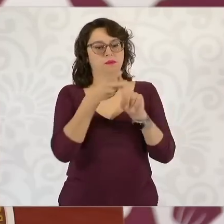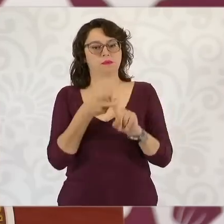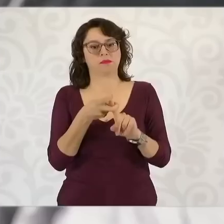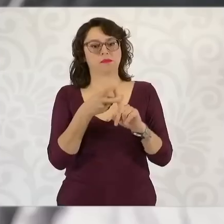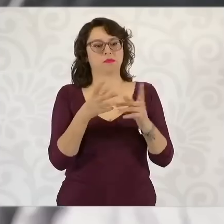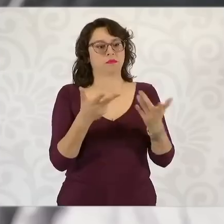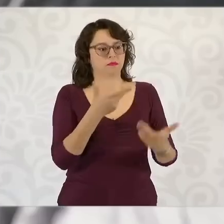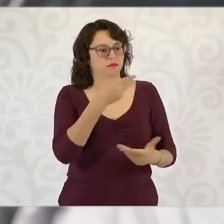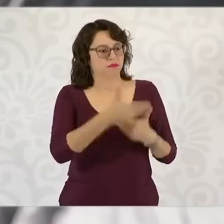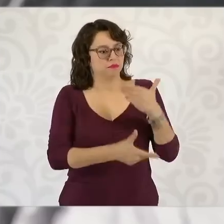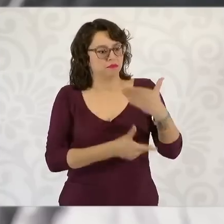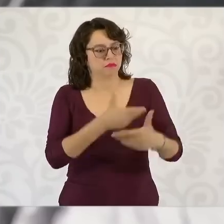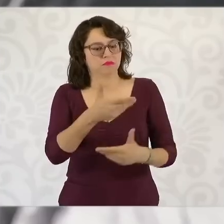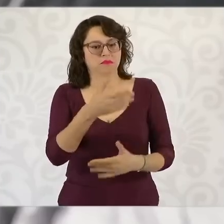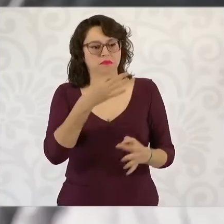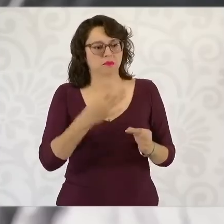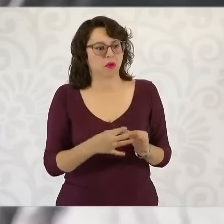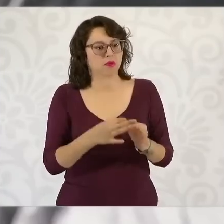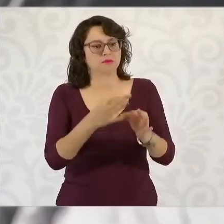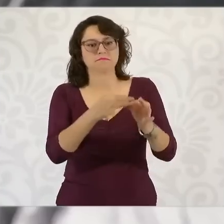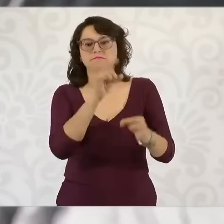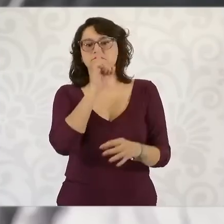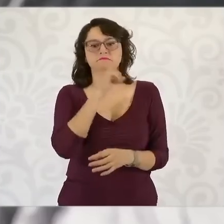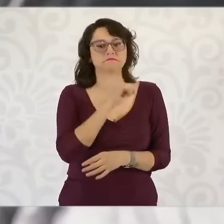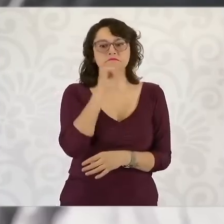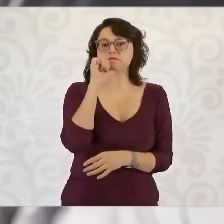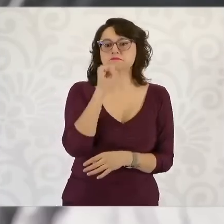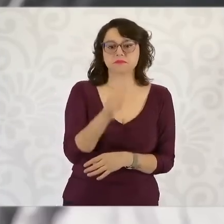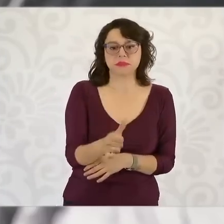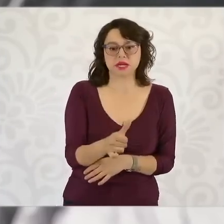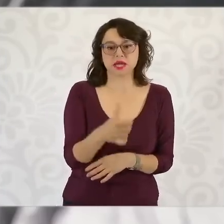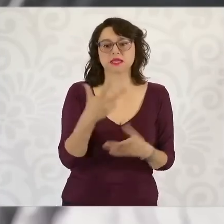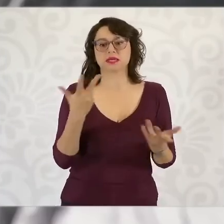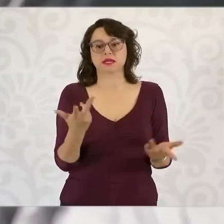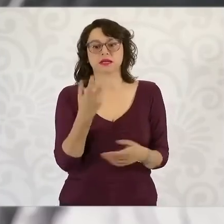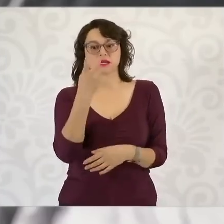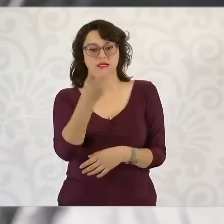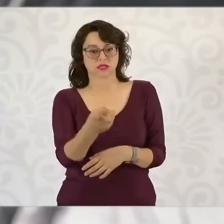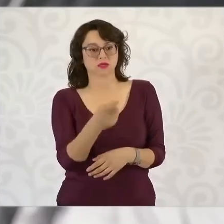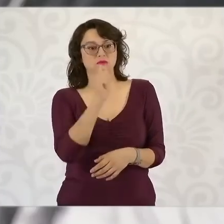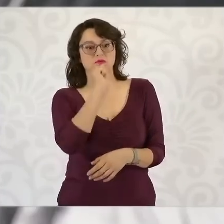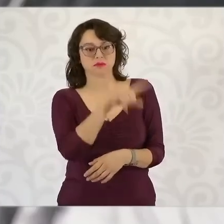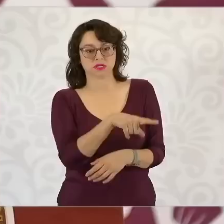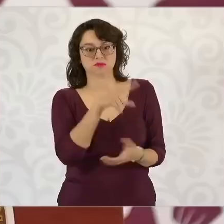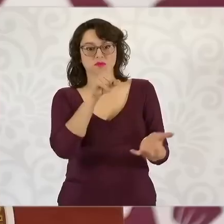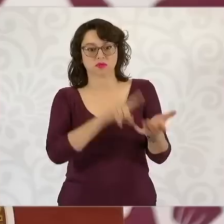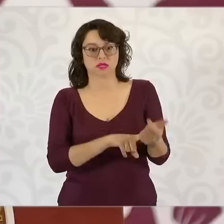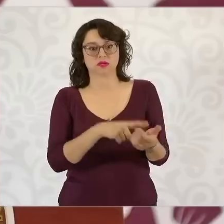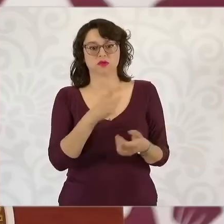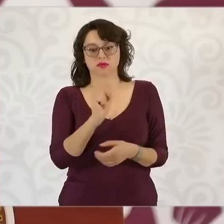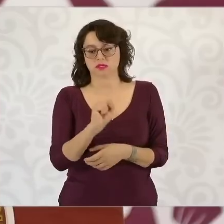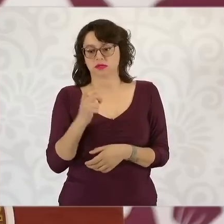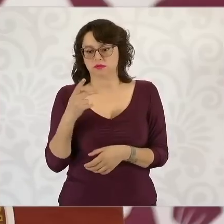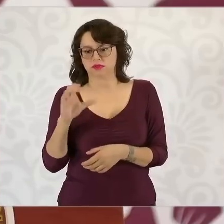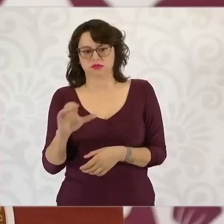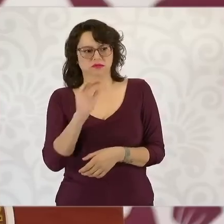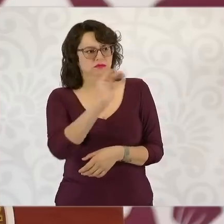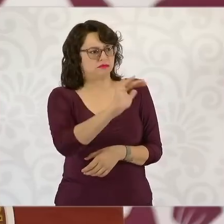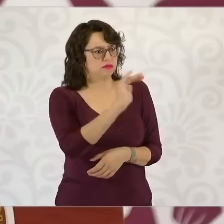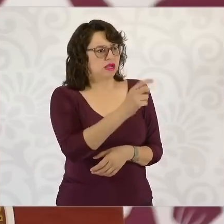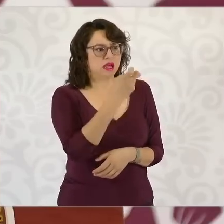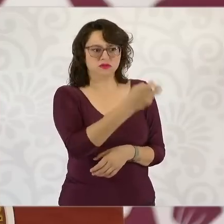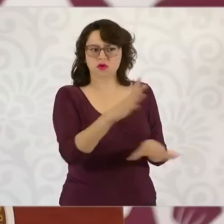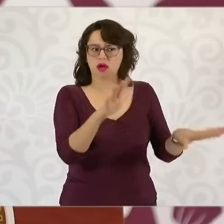con las formalidades del proceso. Esto, pese a que Prevención y Reinserción Social de la propia Secretaría consideró no viables